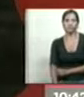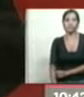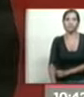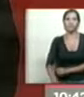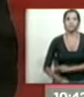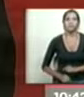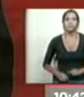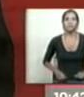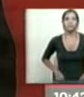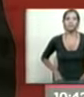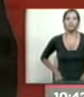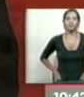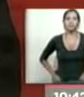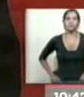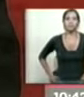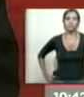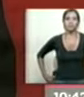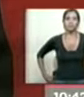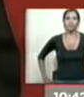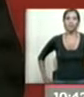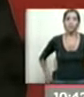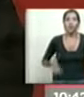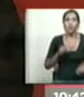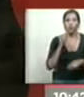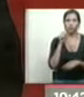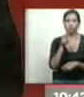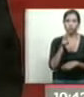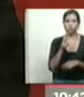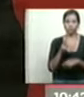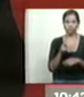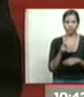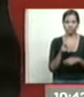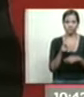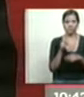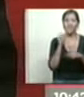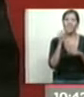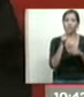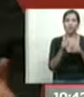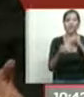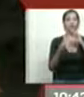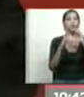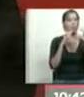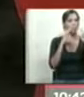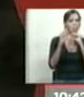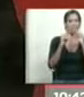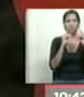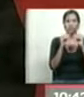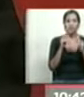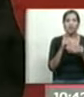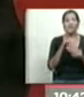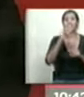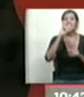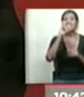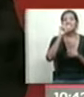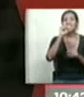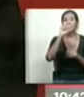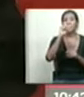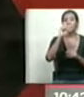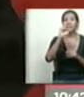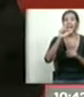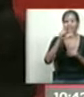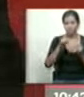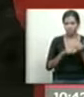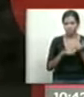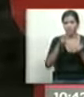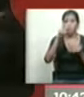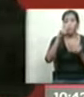Bueno, tú cuando en una conversación nombras a Ismael García, Vilca Fernández, ya por ahí ya tú sabes que